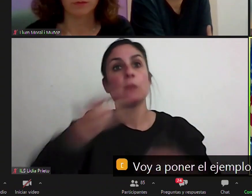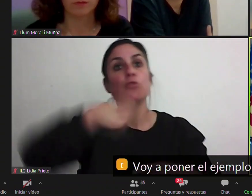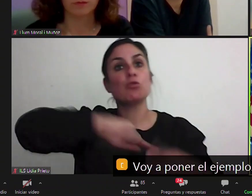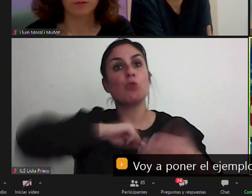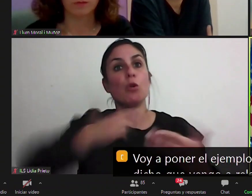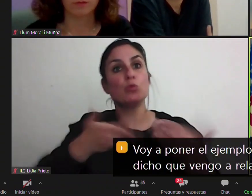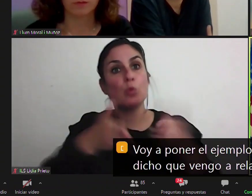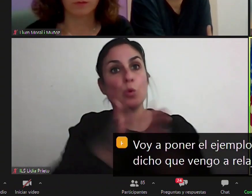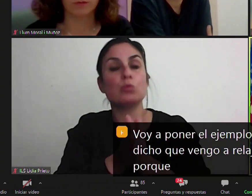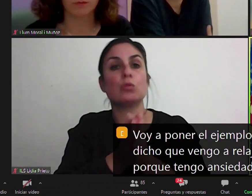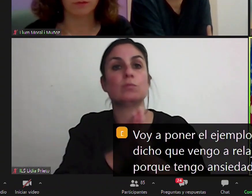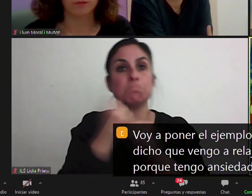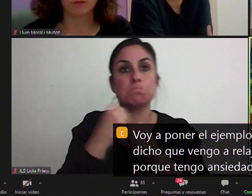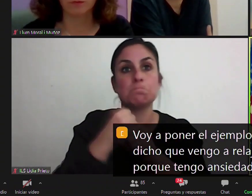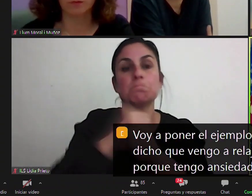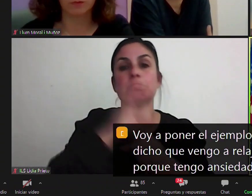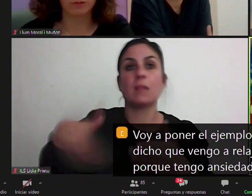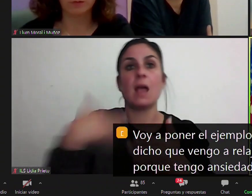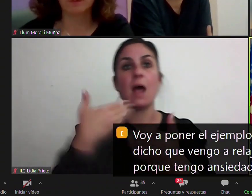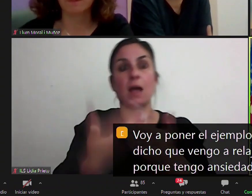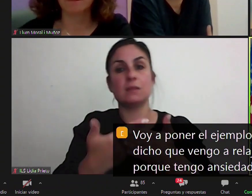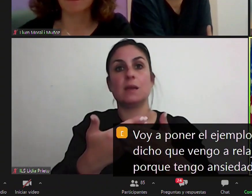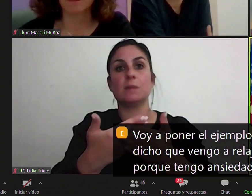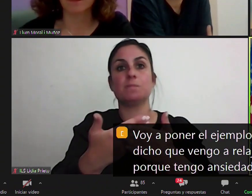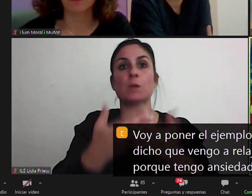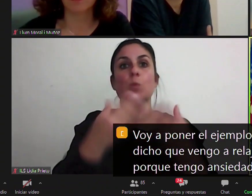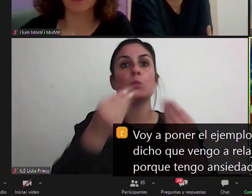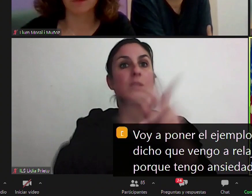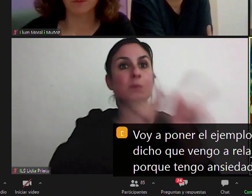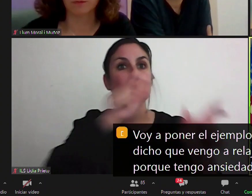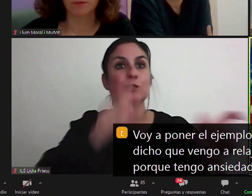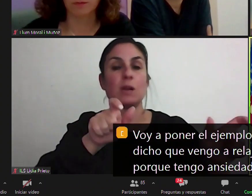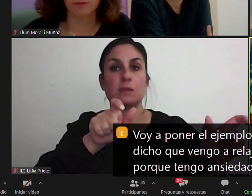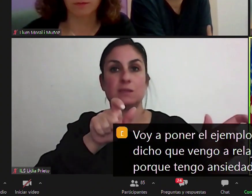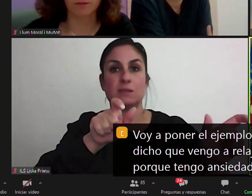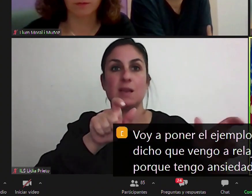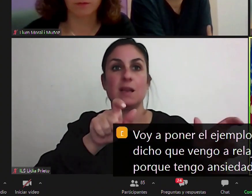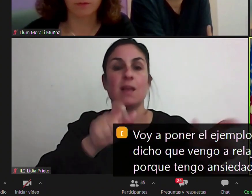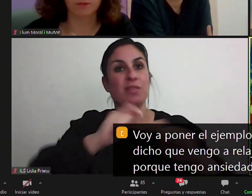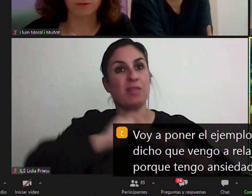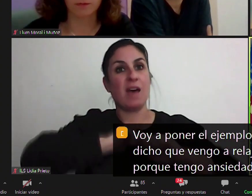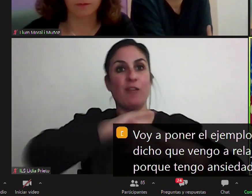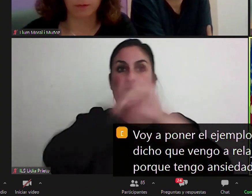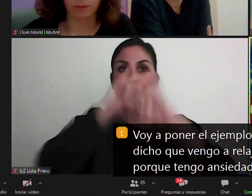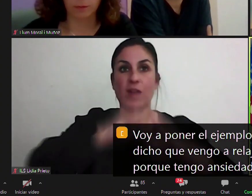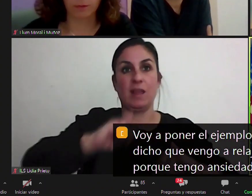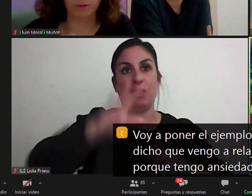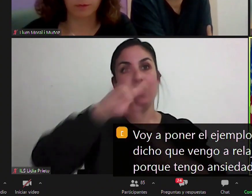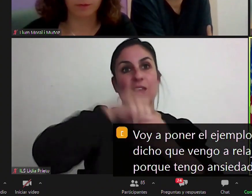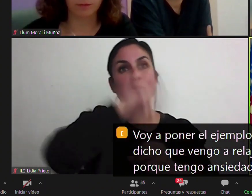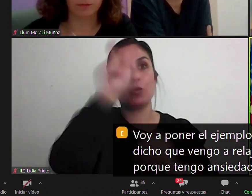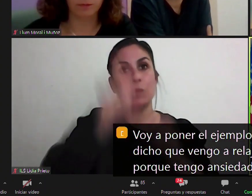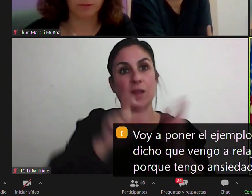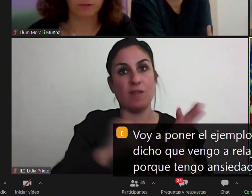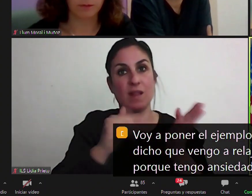hagamos posible que muchísimas personas sean, que ya lo son, pero sean más felices en la Comunidad Valenciana gracias